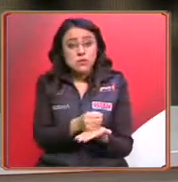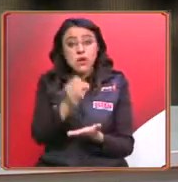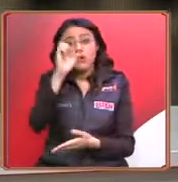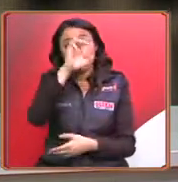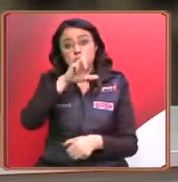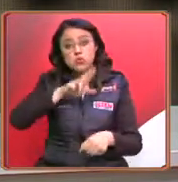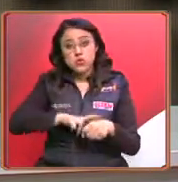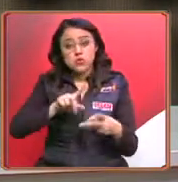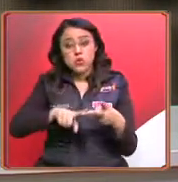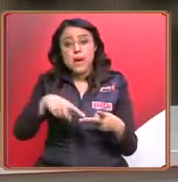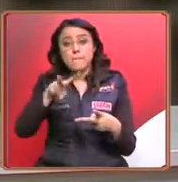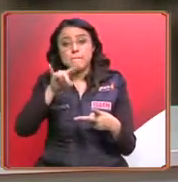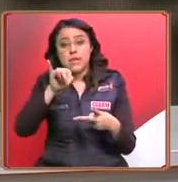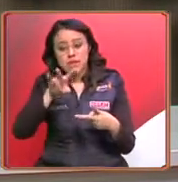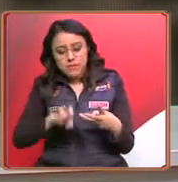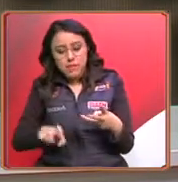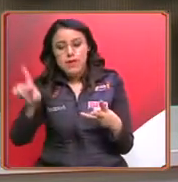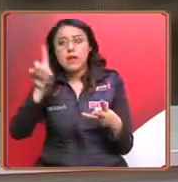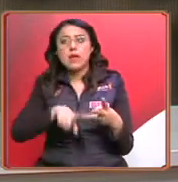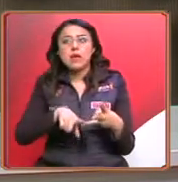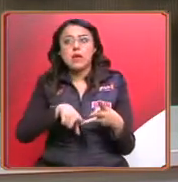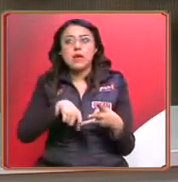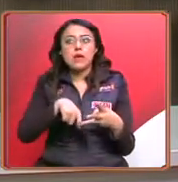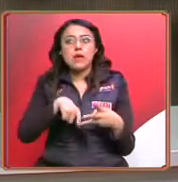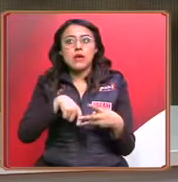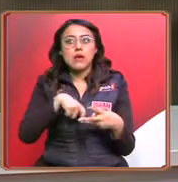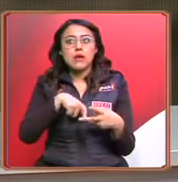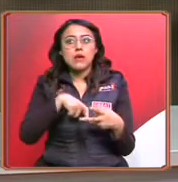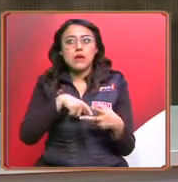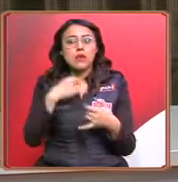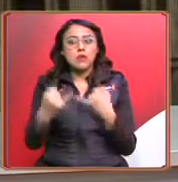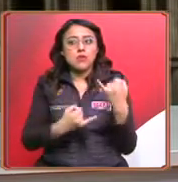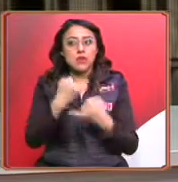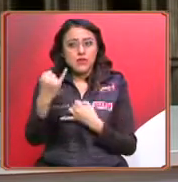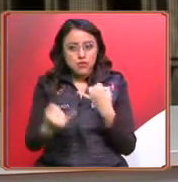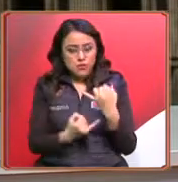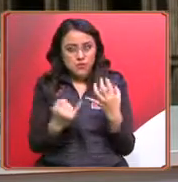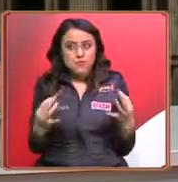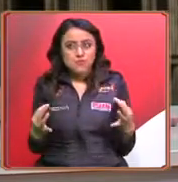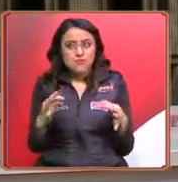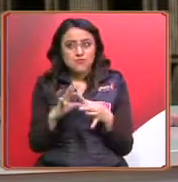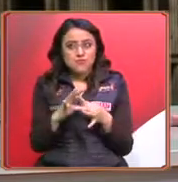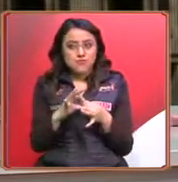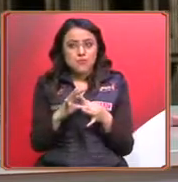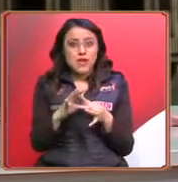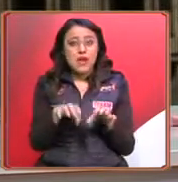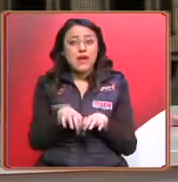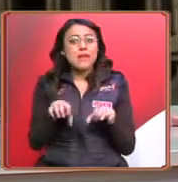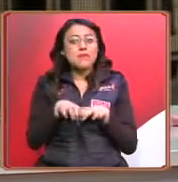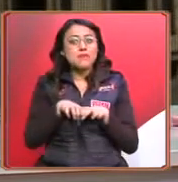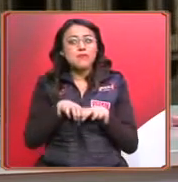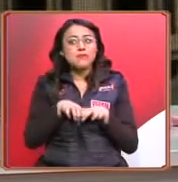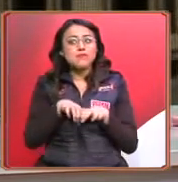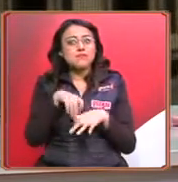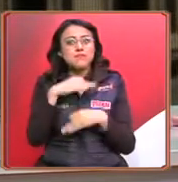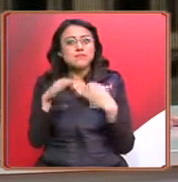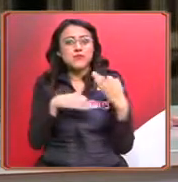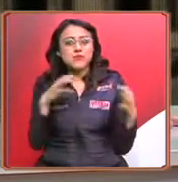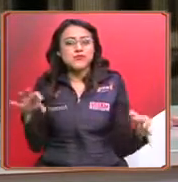Cultura Corporativa, Vive Sin Drogas y Juguetón, obviamente, todos esos equipos, todos,